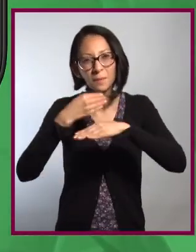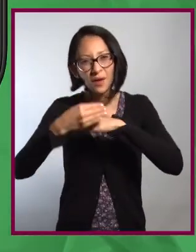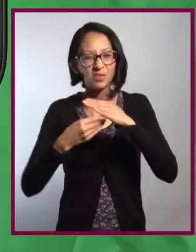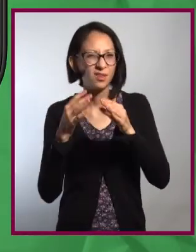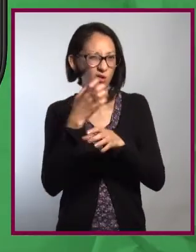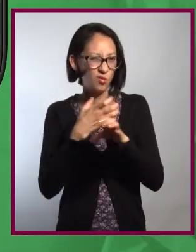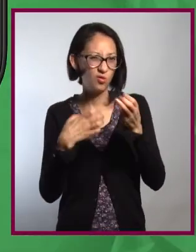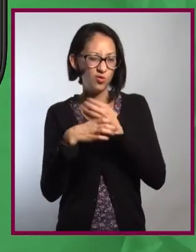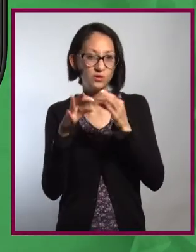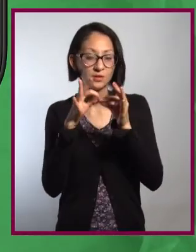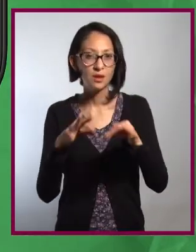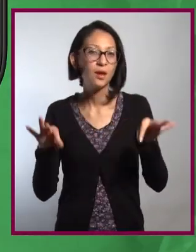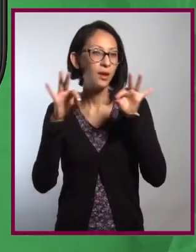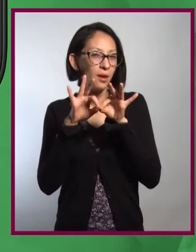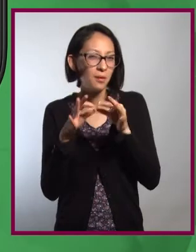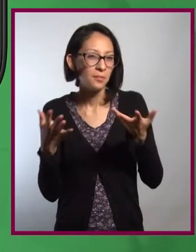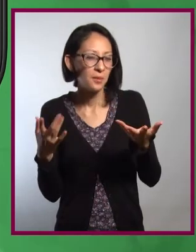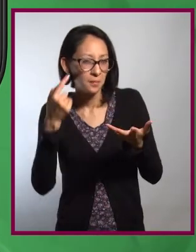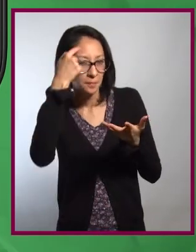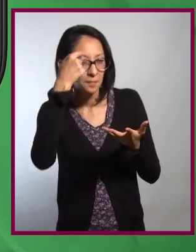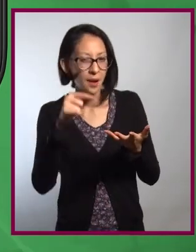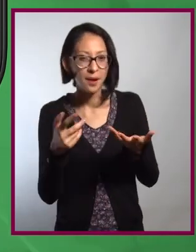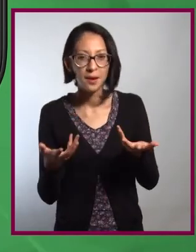para un botiquín